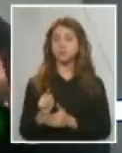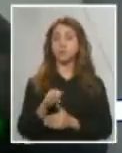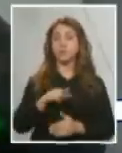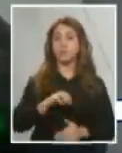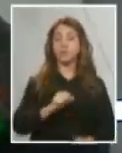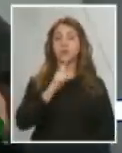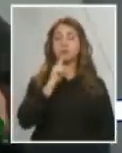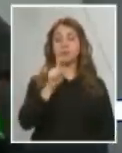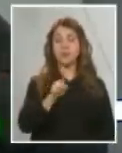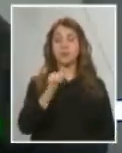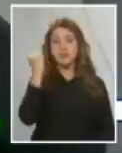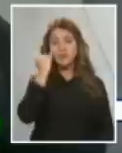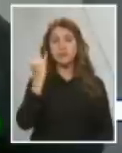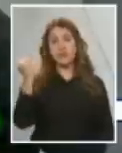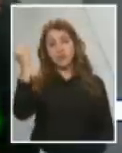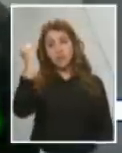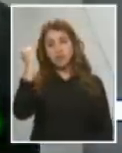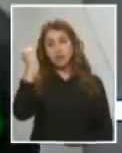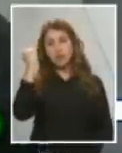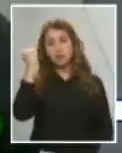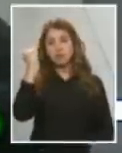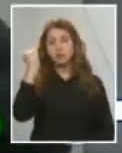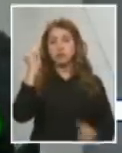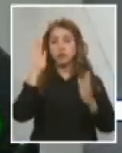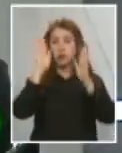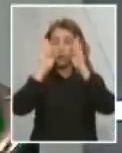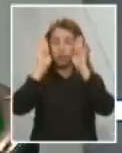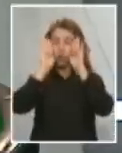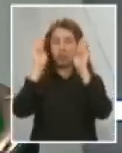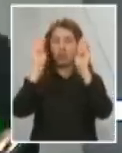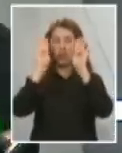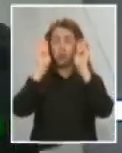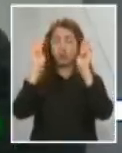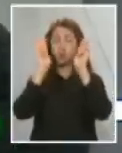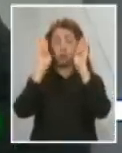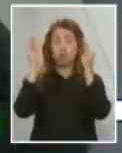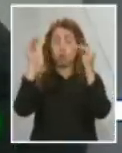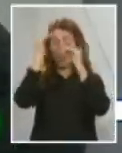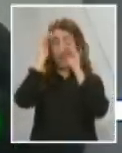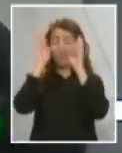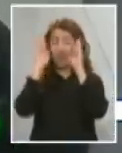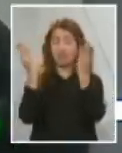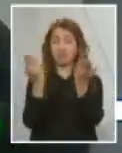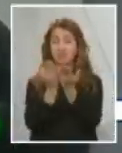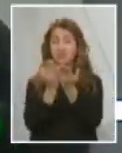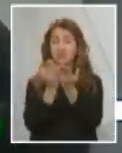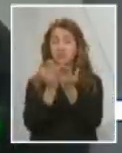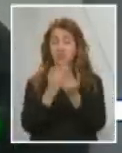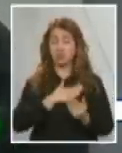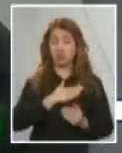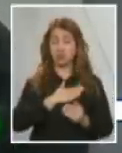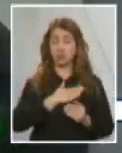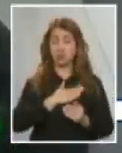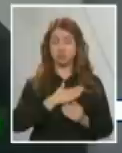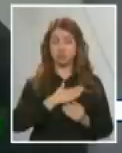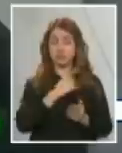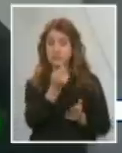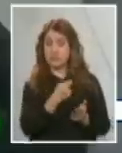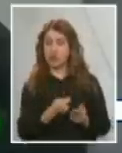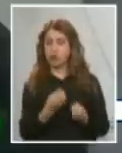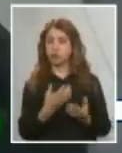Matías, ingeniero, entonces como una casa súper cuadrada, y yo también me da hasta un poco de susto.